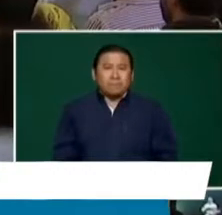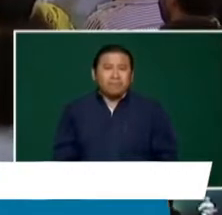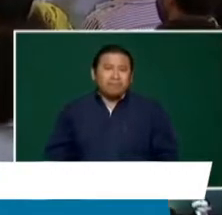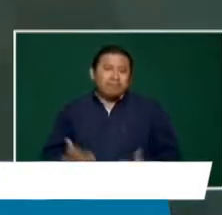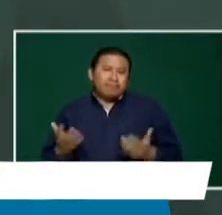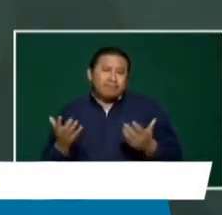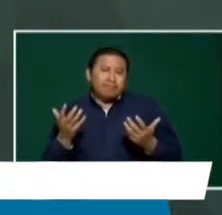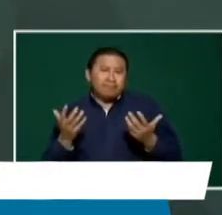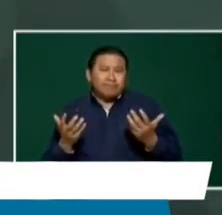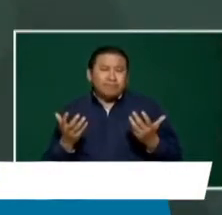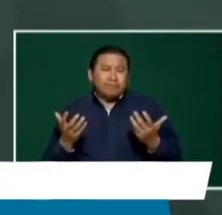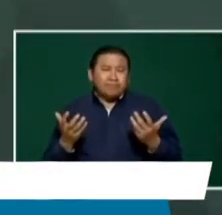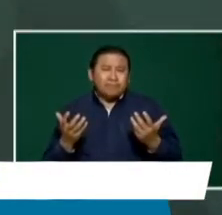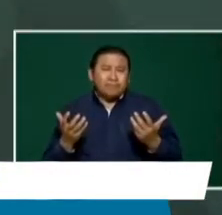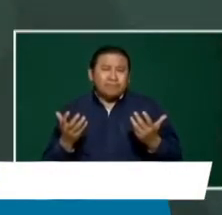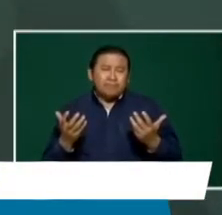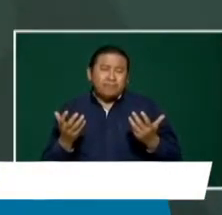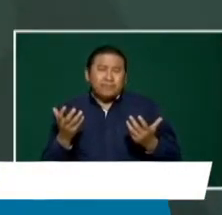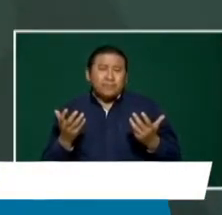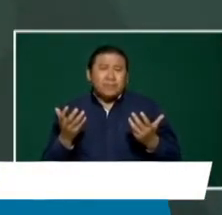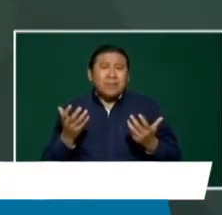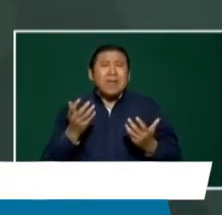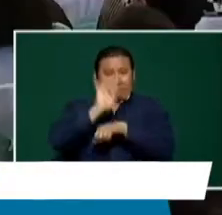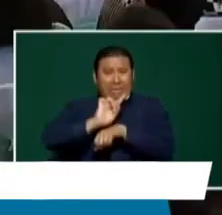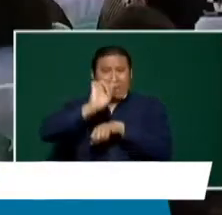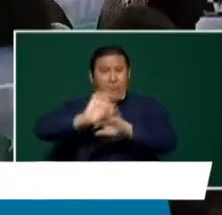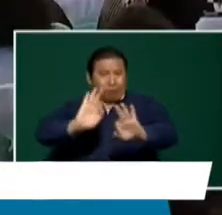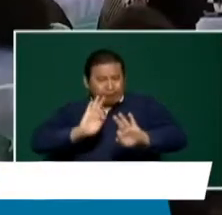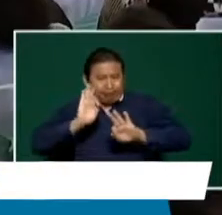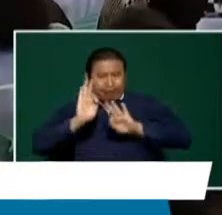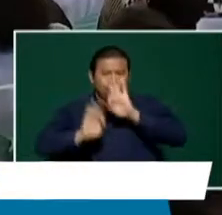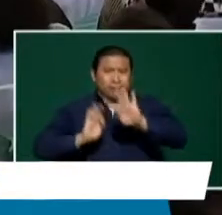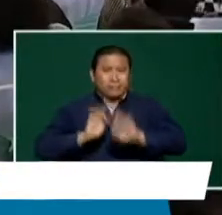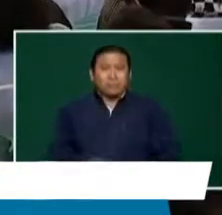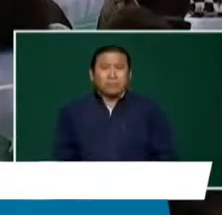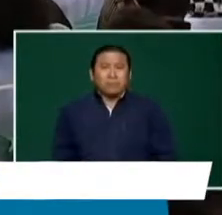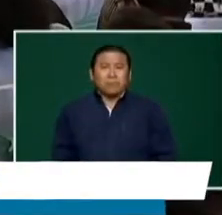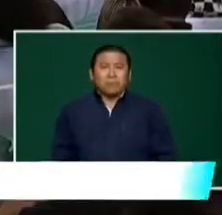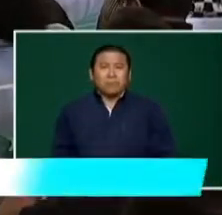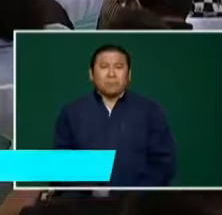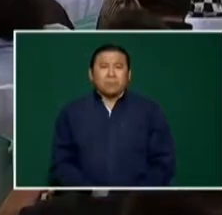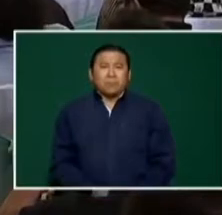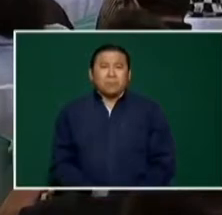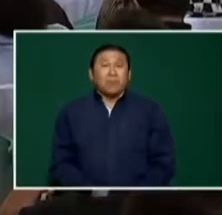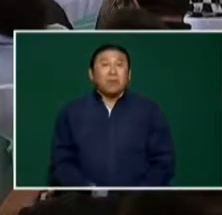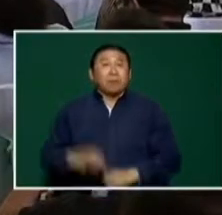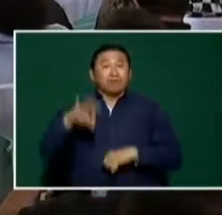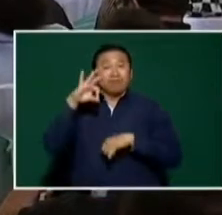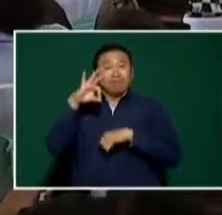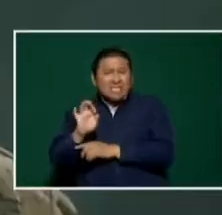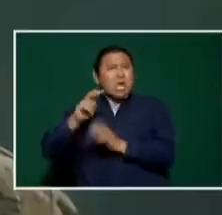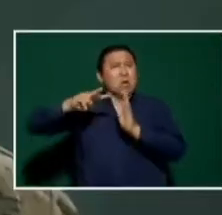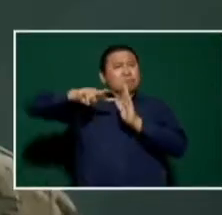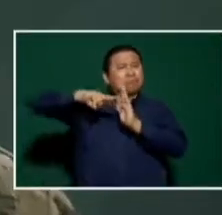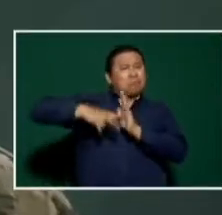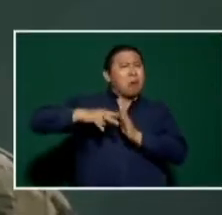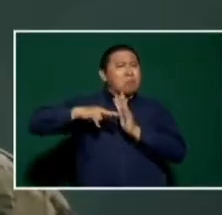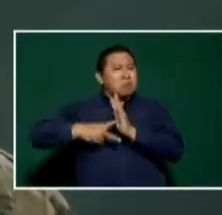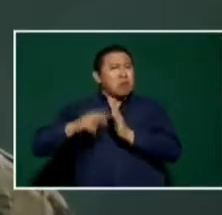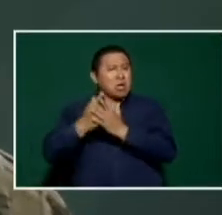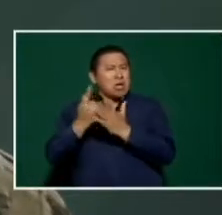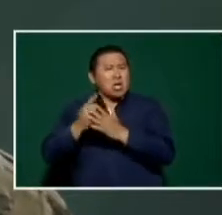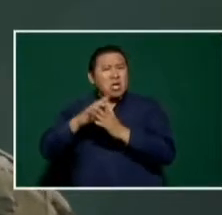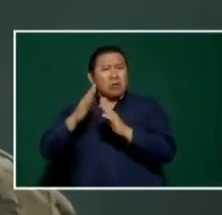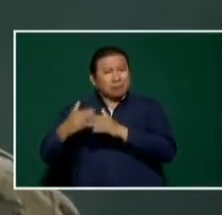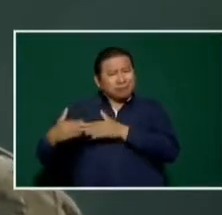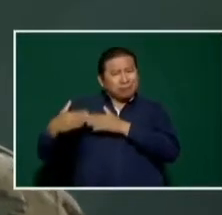tiene contemplada una inversión de 52 millones de pesos y en pocos meses se verá el resultado nos vamos a diseñar